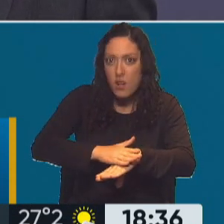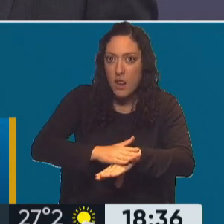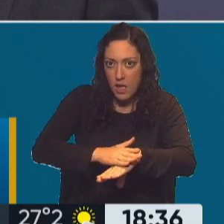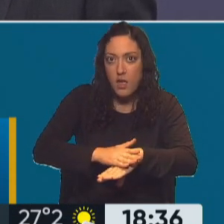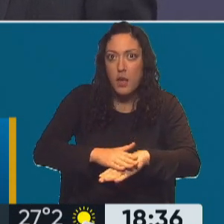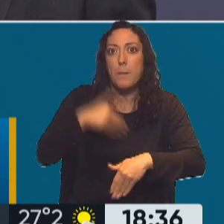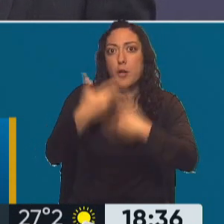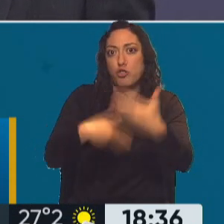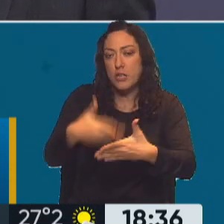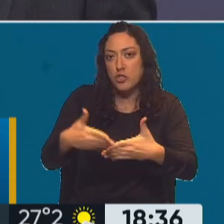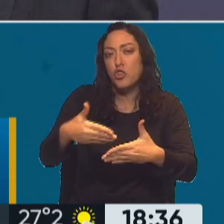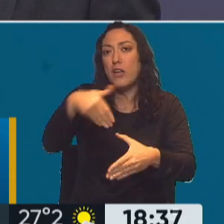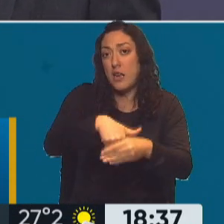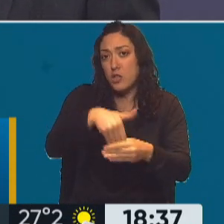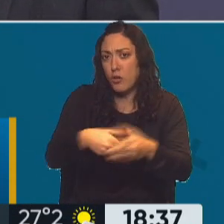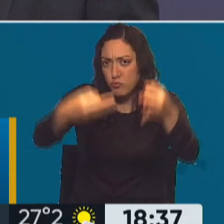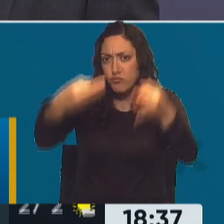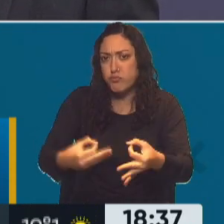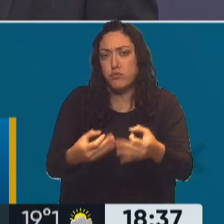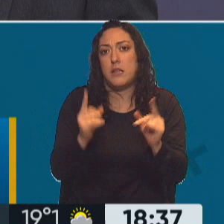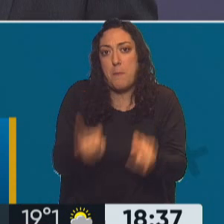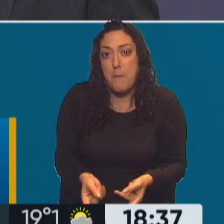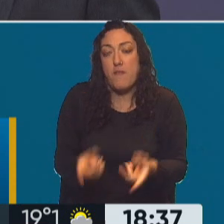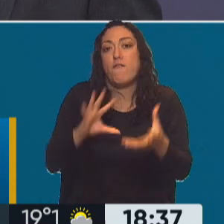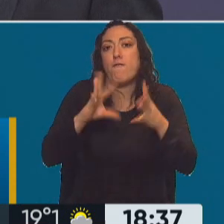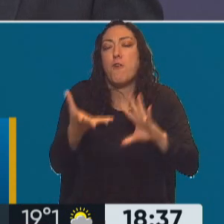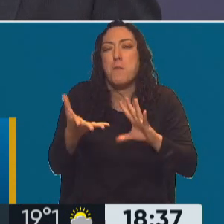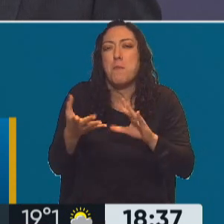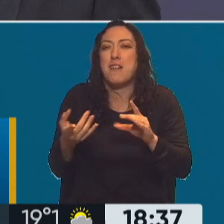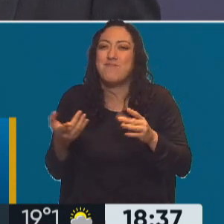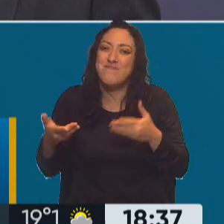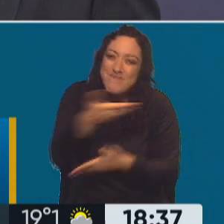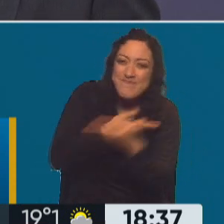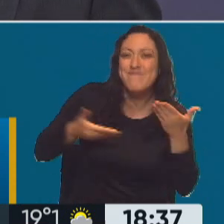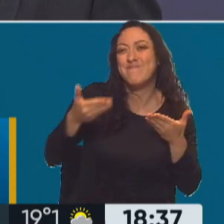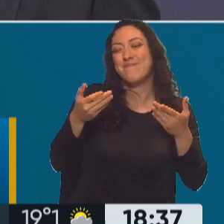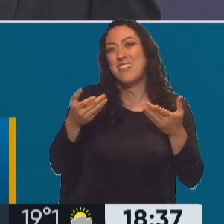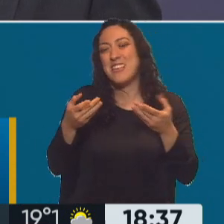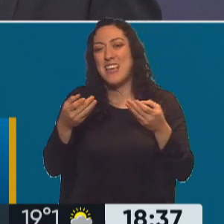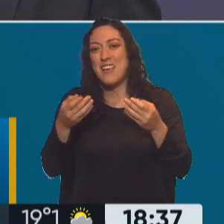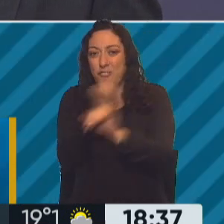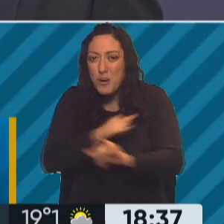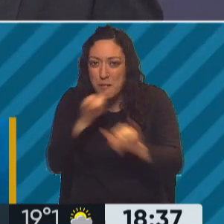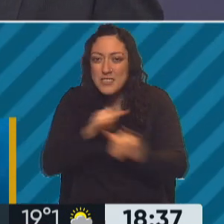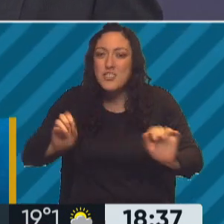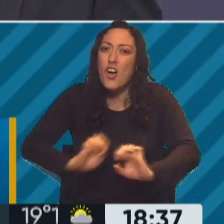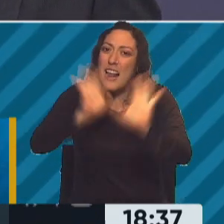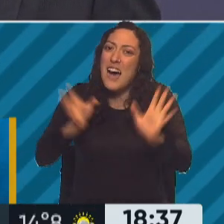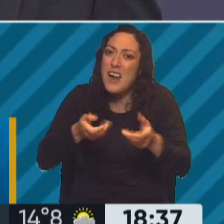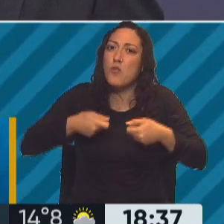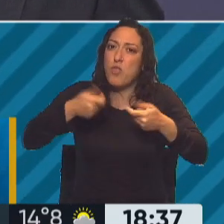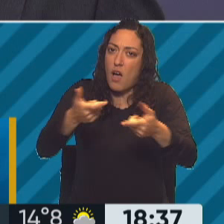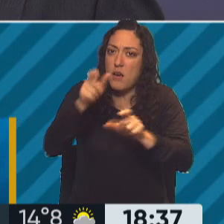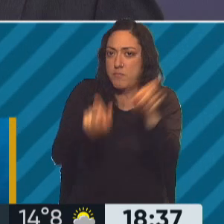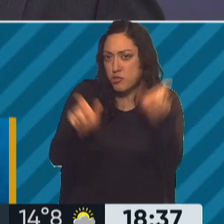en el proceso electoral y que es solemne también, pero del modo más dinámico posible o más enriquecedor para que los candidatos